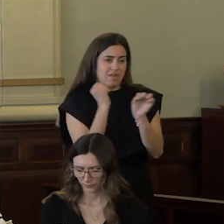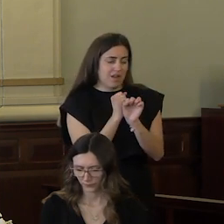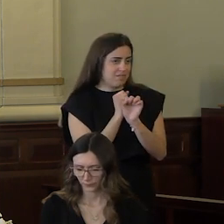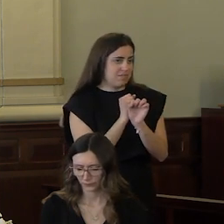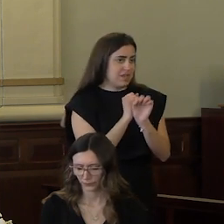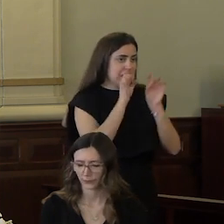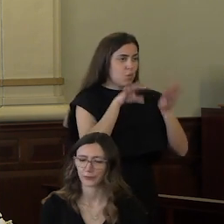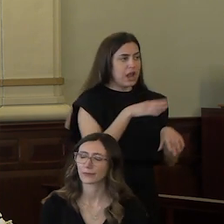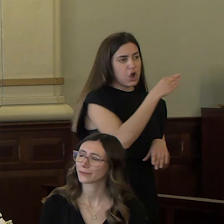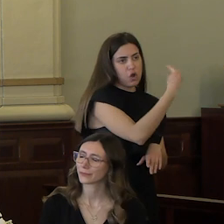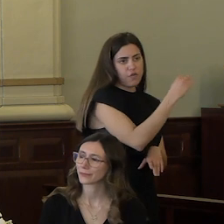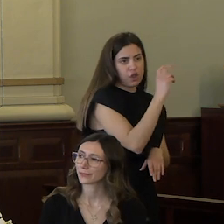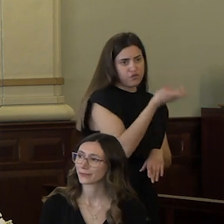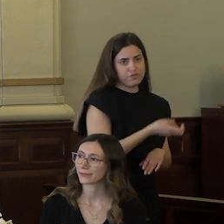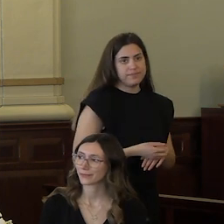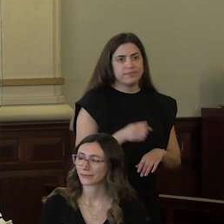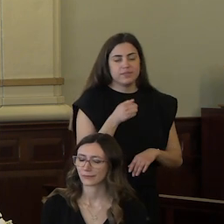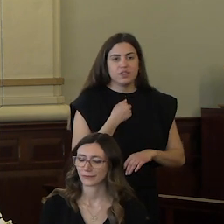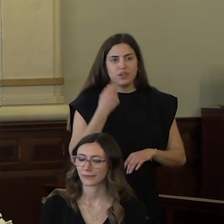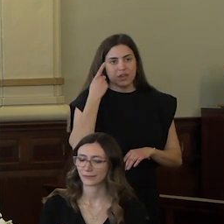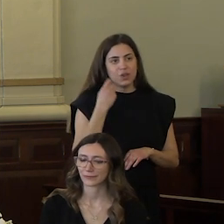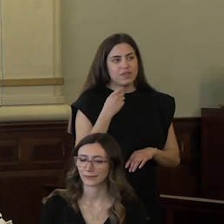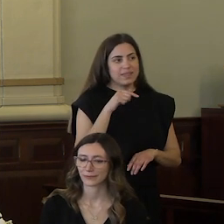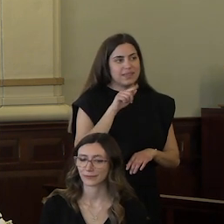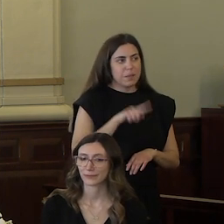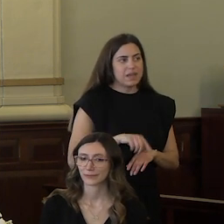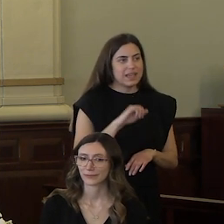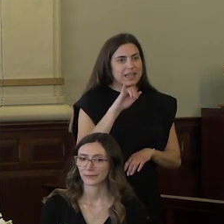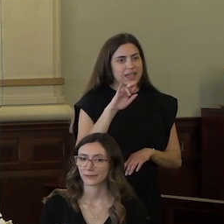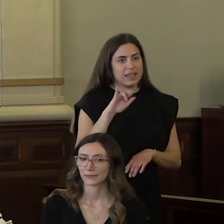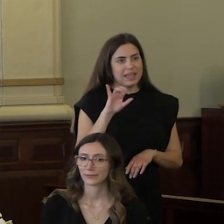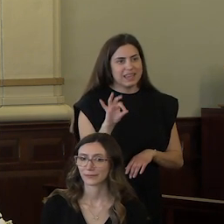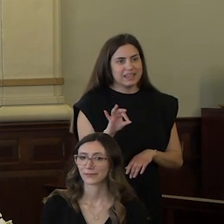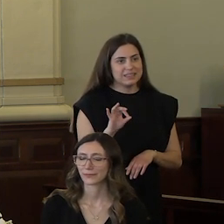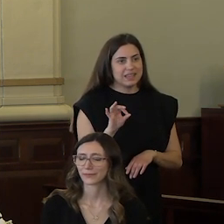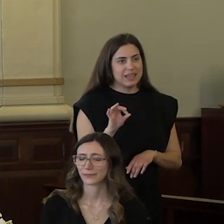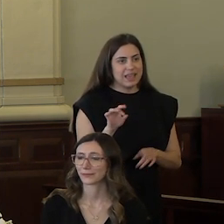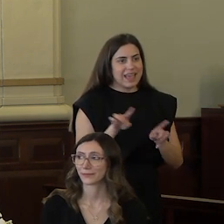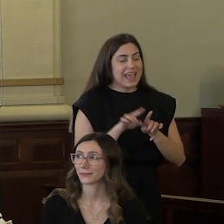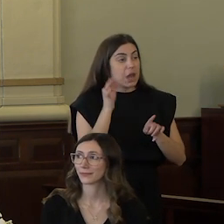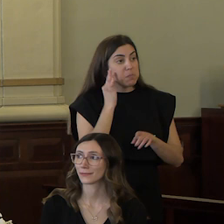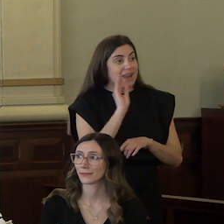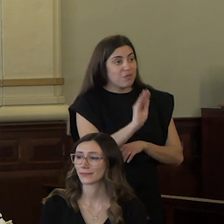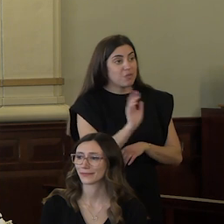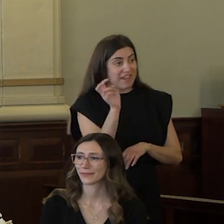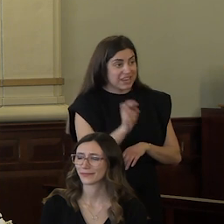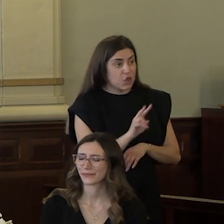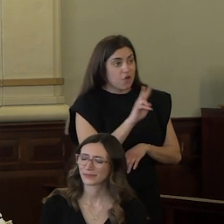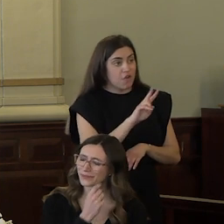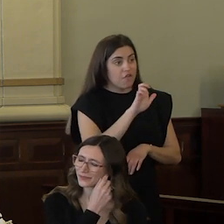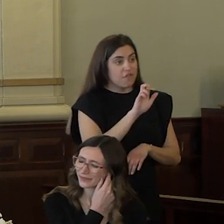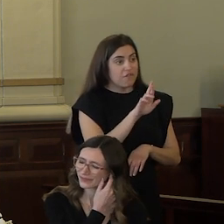Creo que también hoy tienes aquí, Iris, a tu hermana. Verónica, creo que estás por ahí,